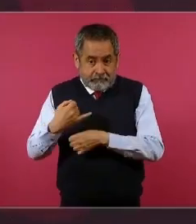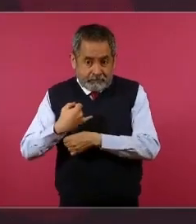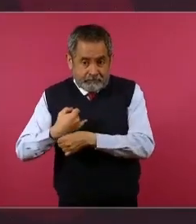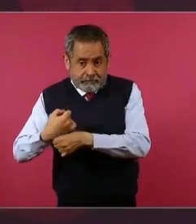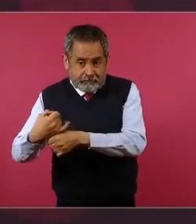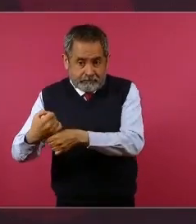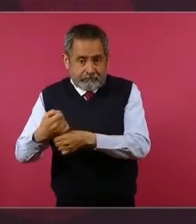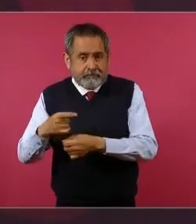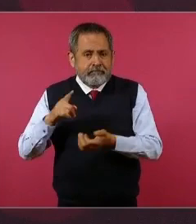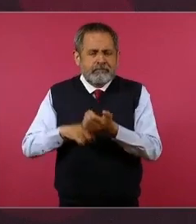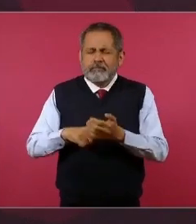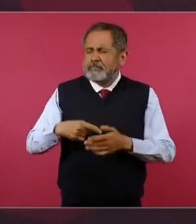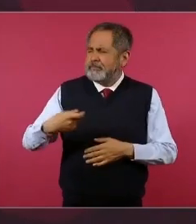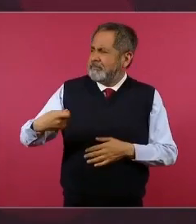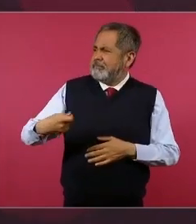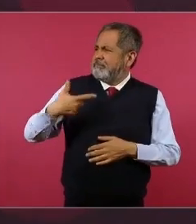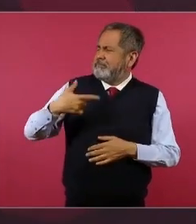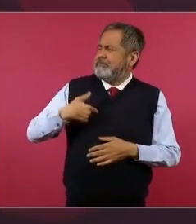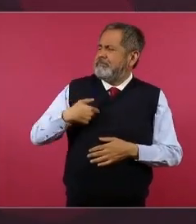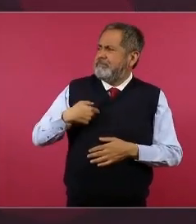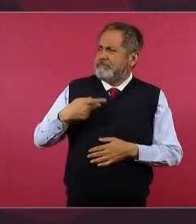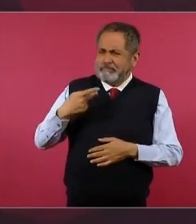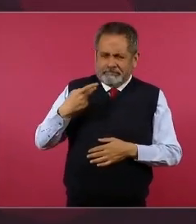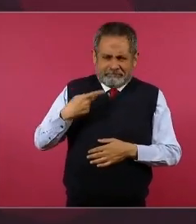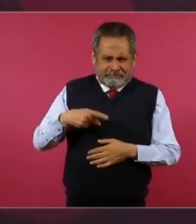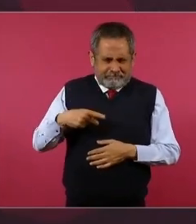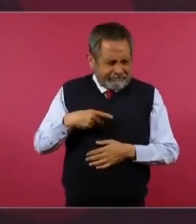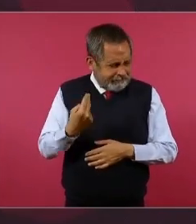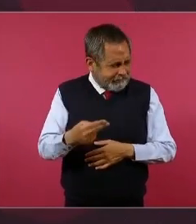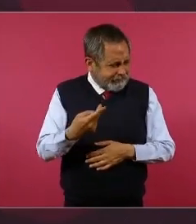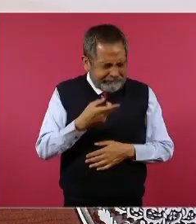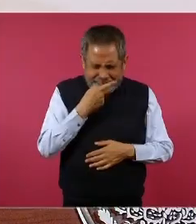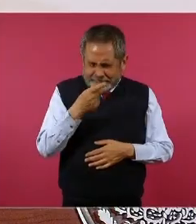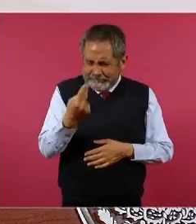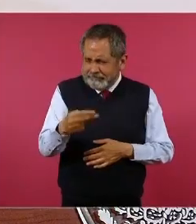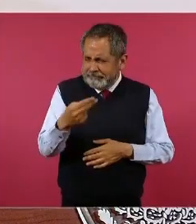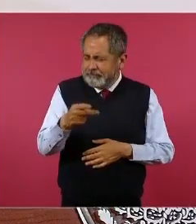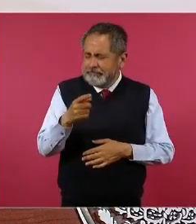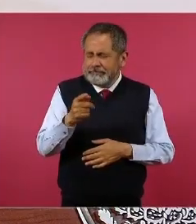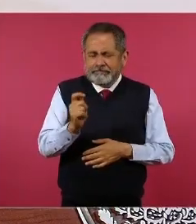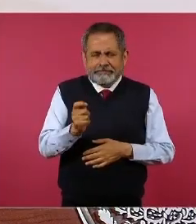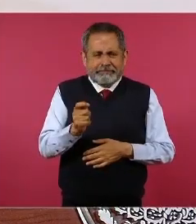como persona, tiene un nombre,